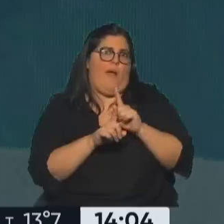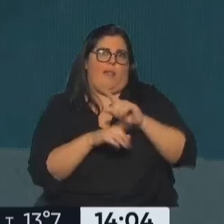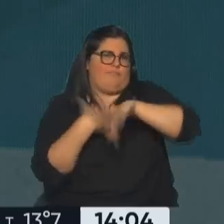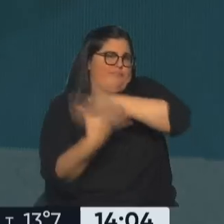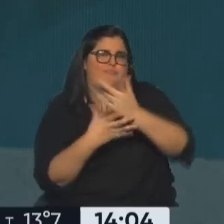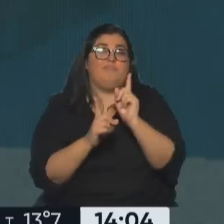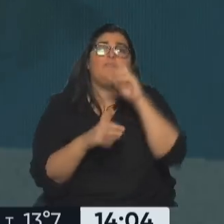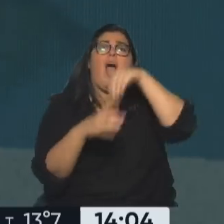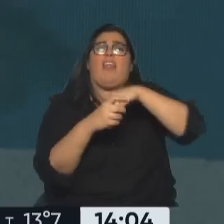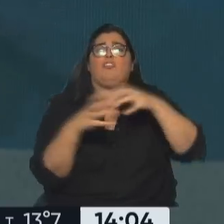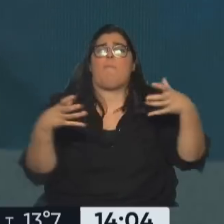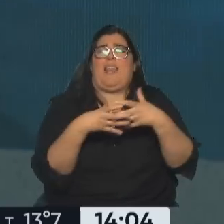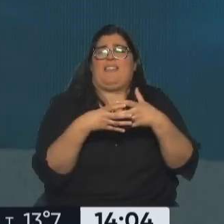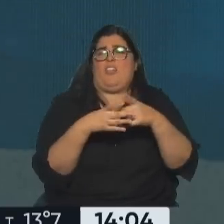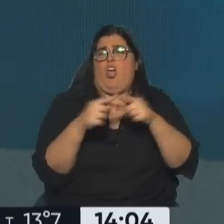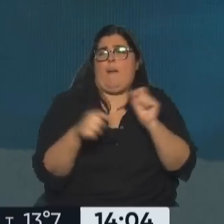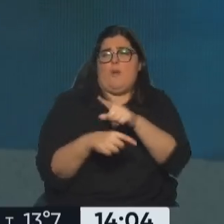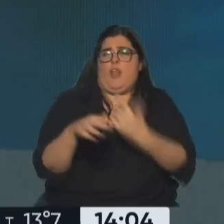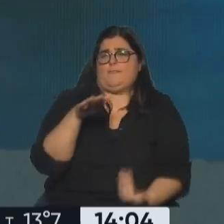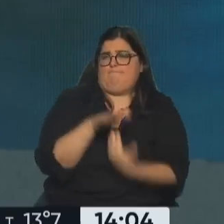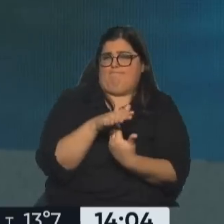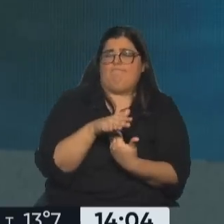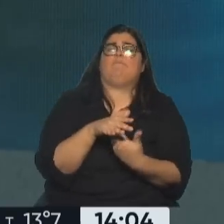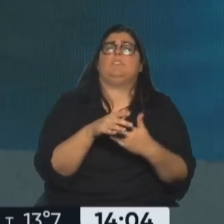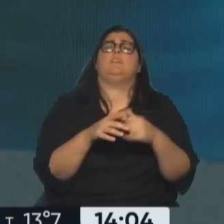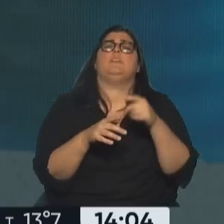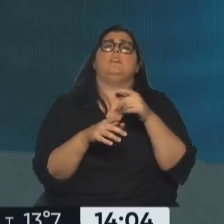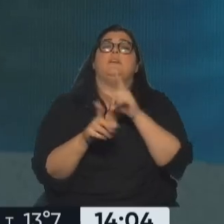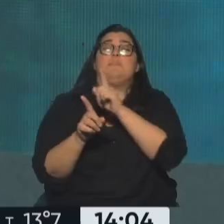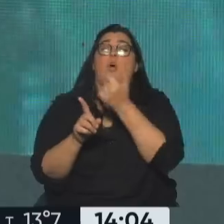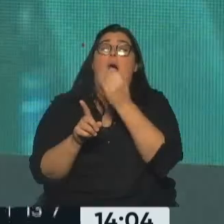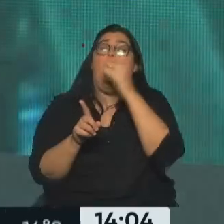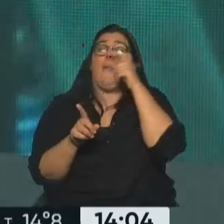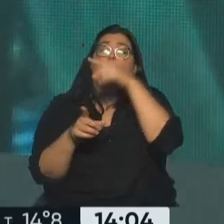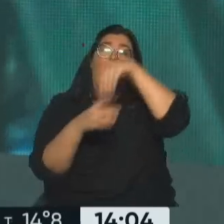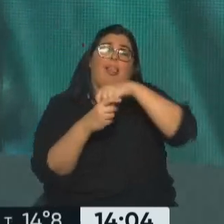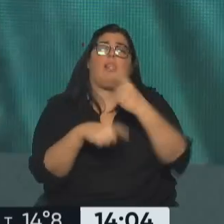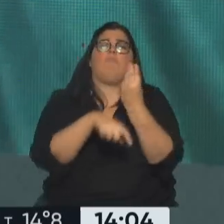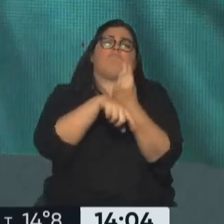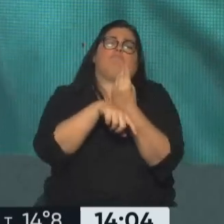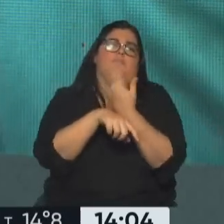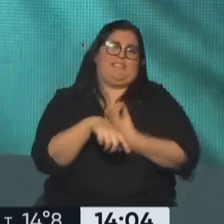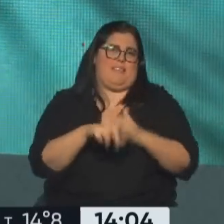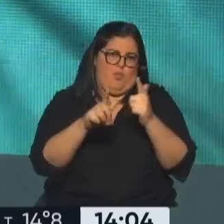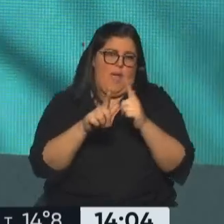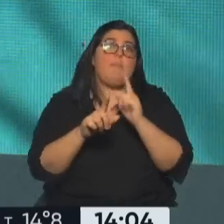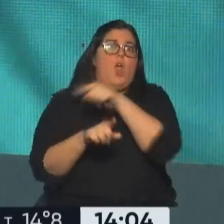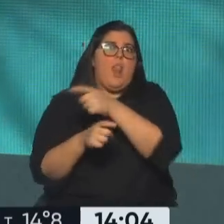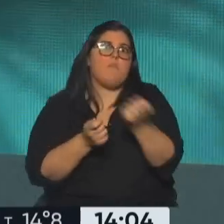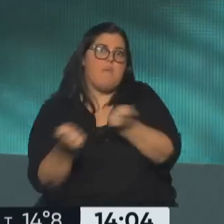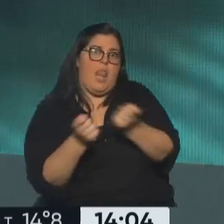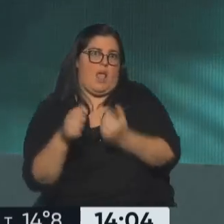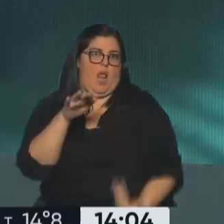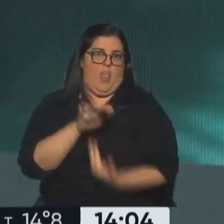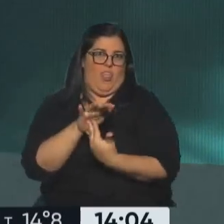principal partido japonés, el partido que gobierna, el Partido Liberal, del cual Abe, si bien no estaba ocupando en este momento la primera magistratura, era quien ejercía el